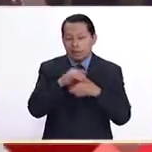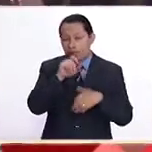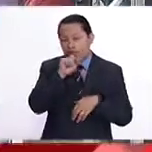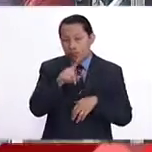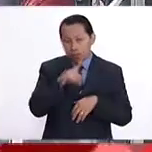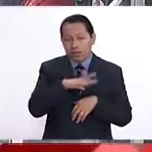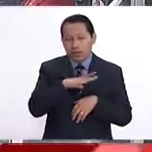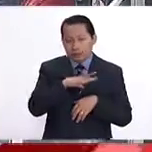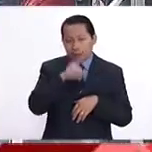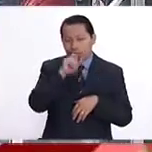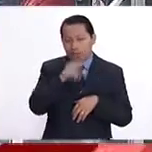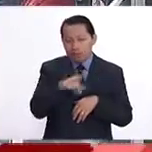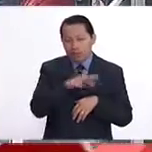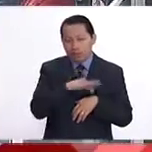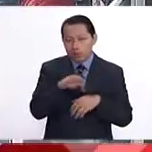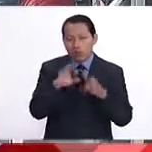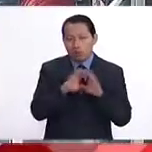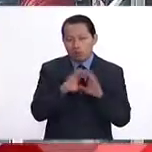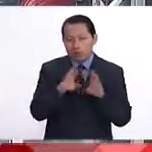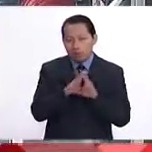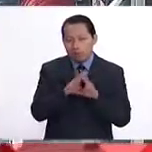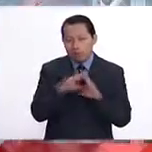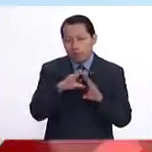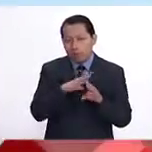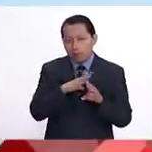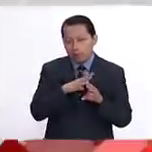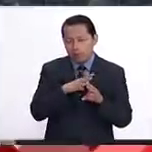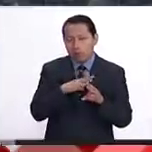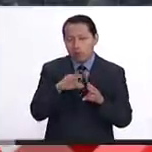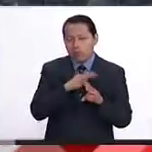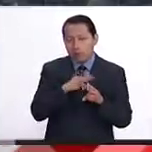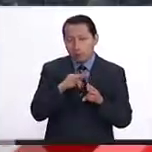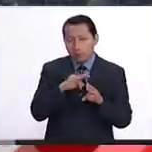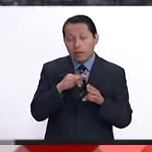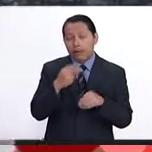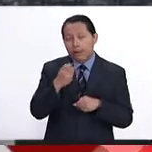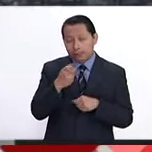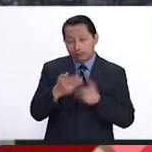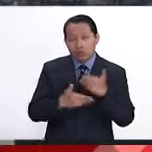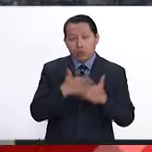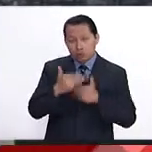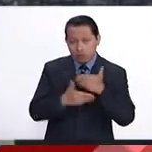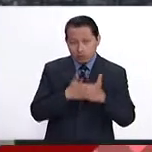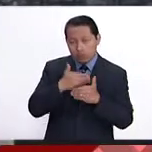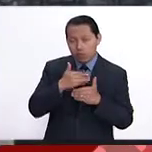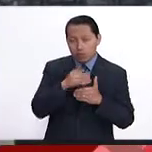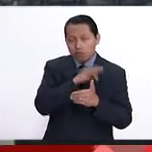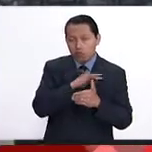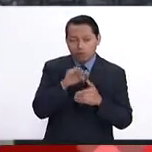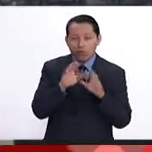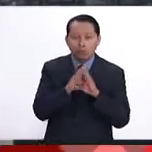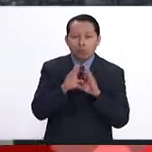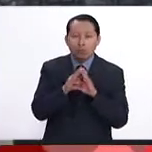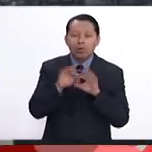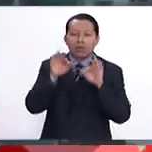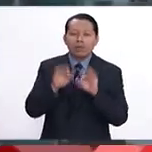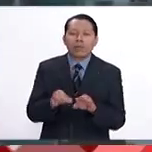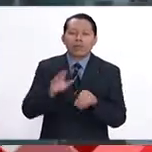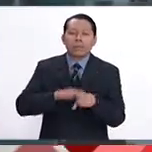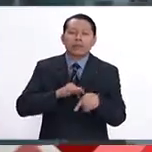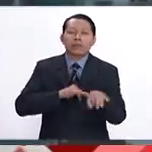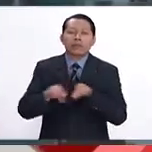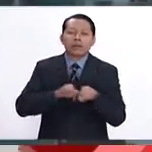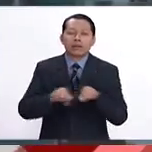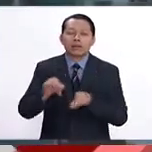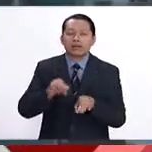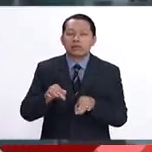están convencidos de este proceso que va generando efectivamente más empleos, aunque